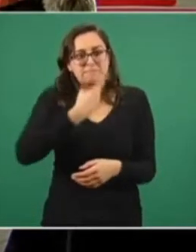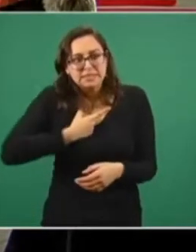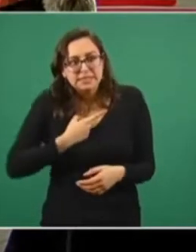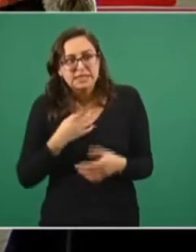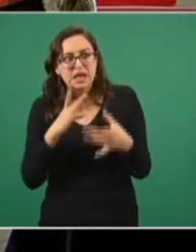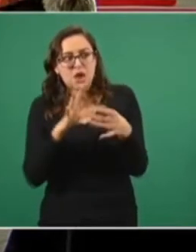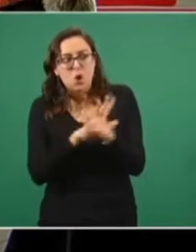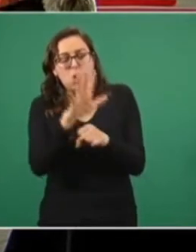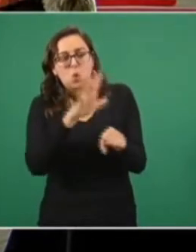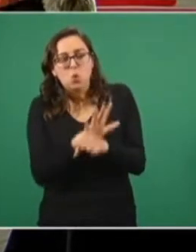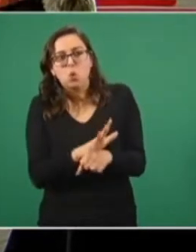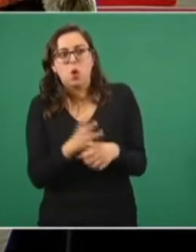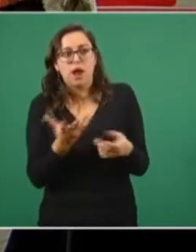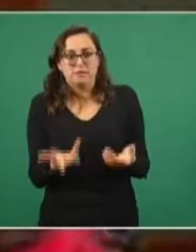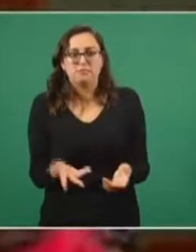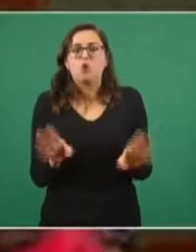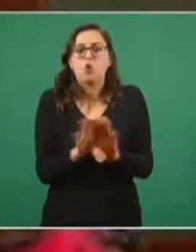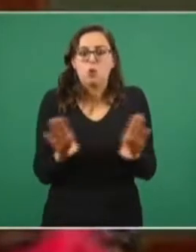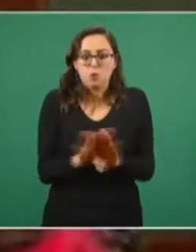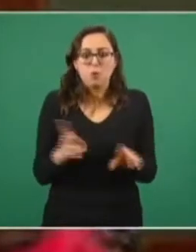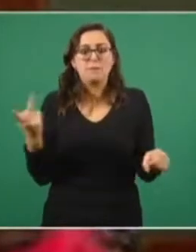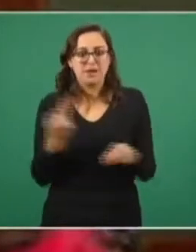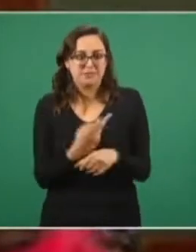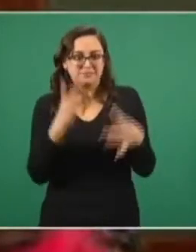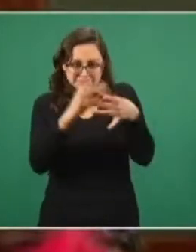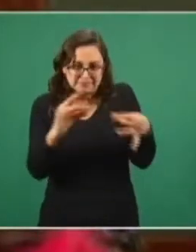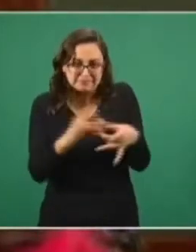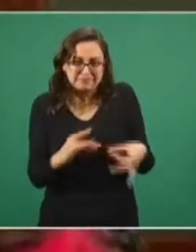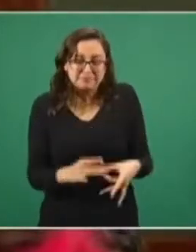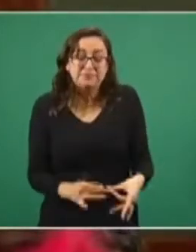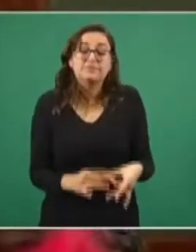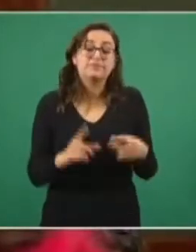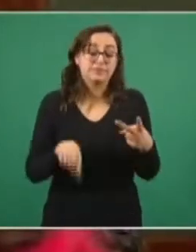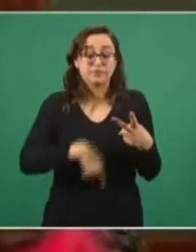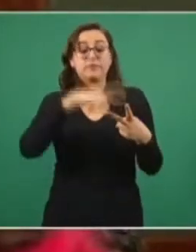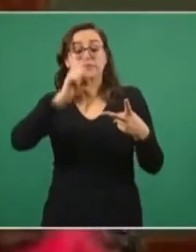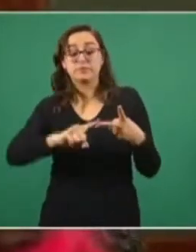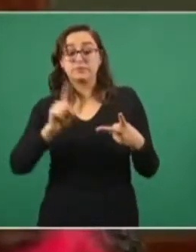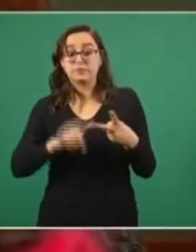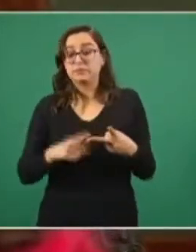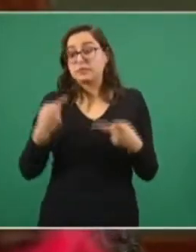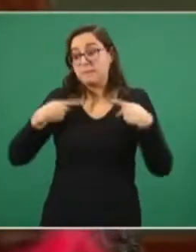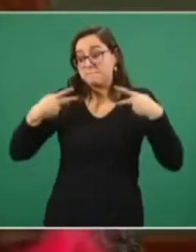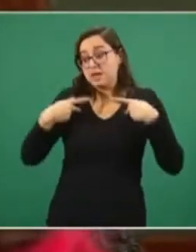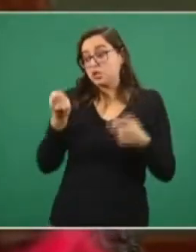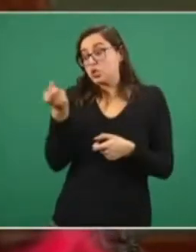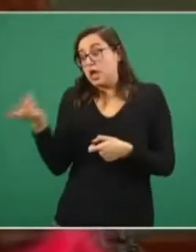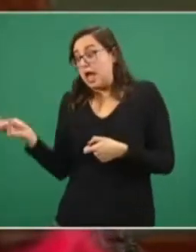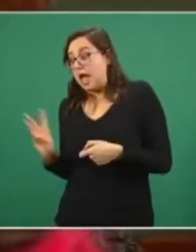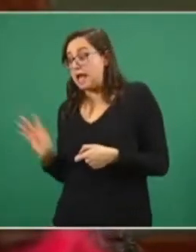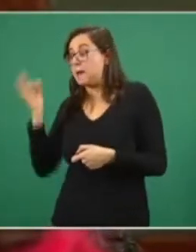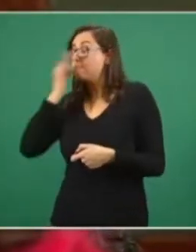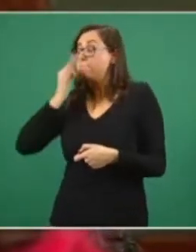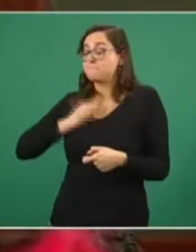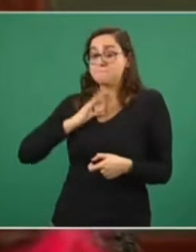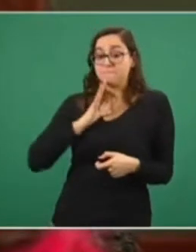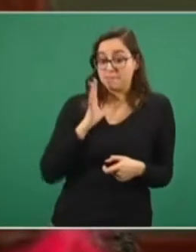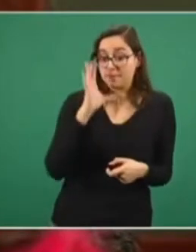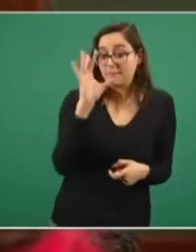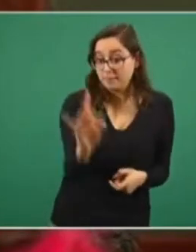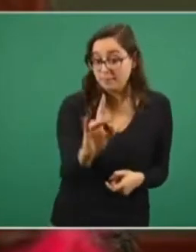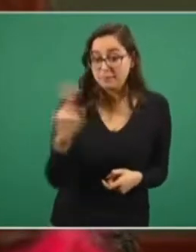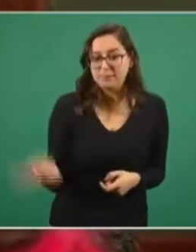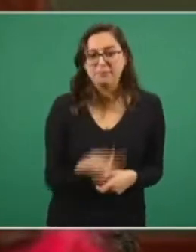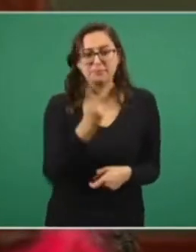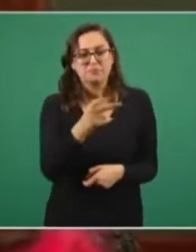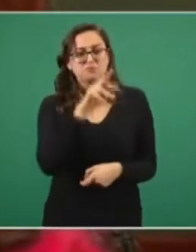Y una pregunta en particular de mi público, del canal de YouTube, lanzan la pregunta en términos de mucha preocupación